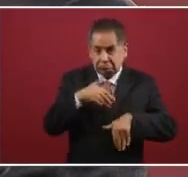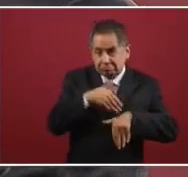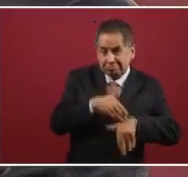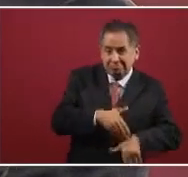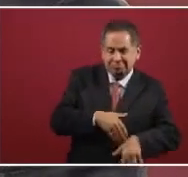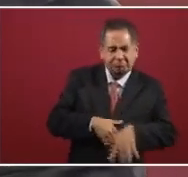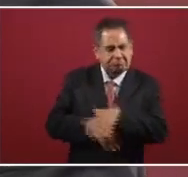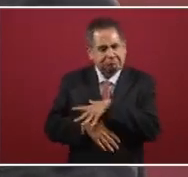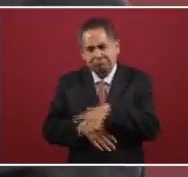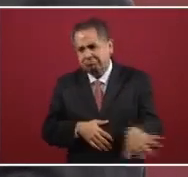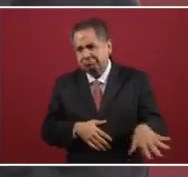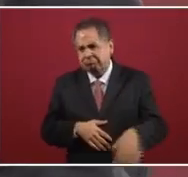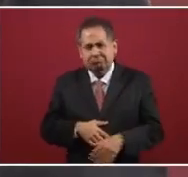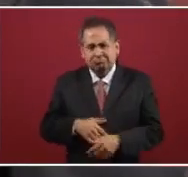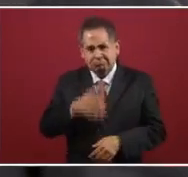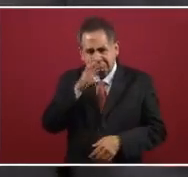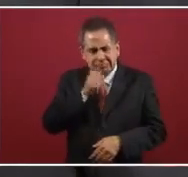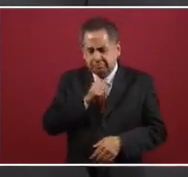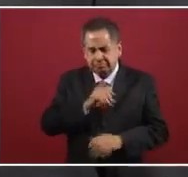por